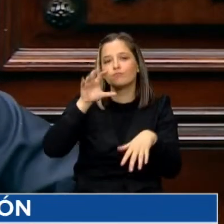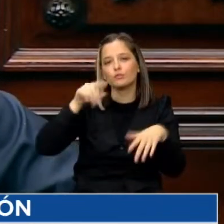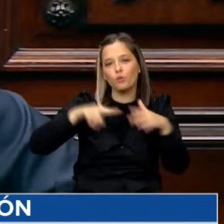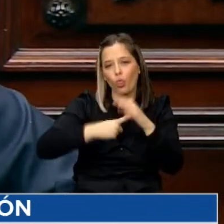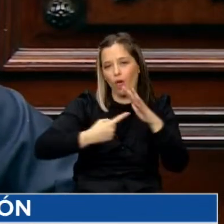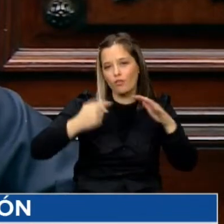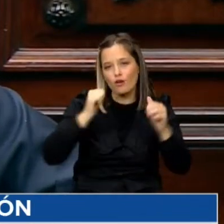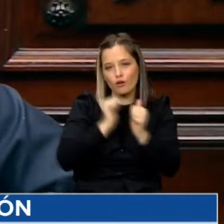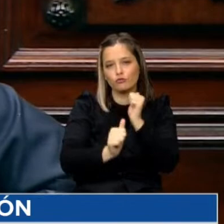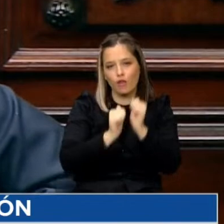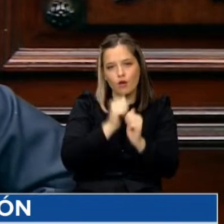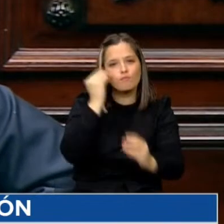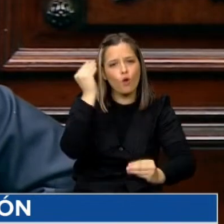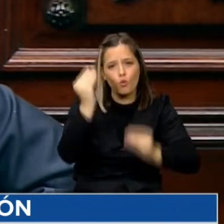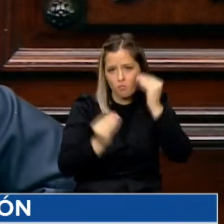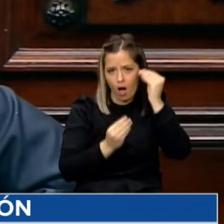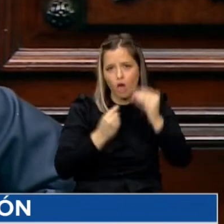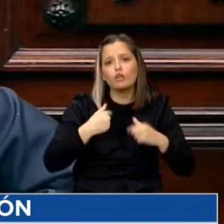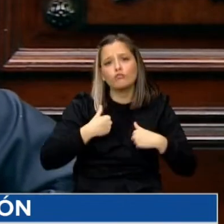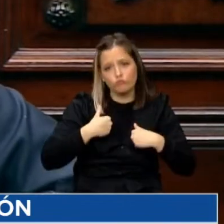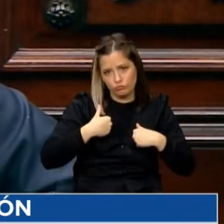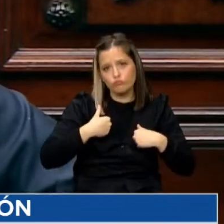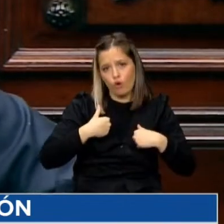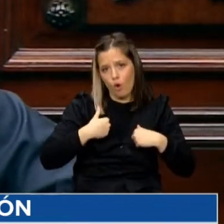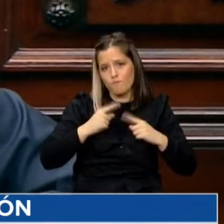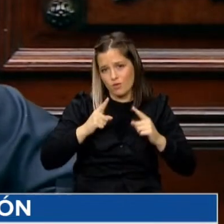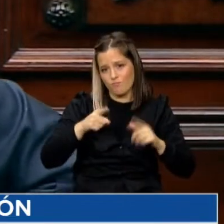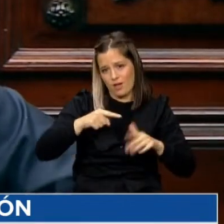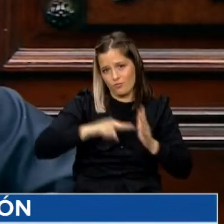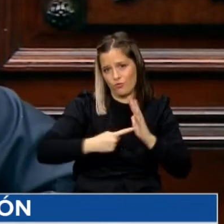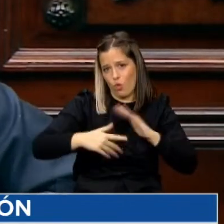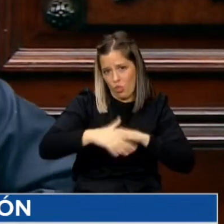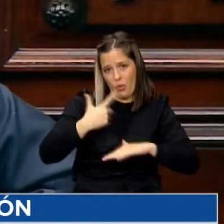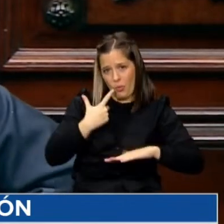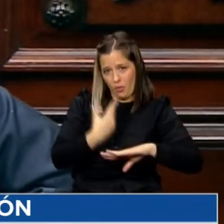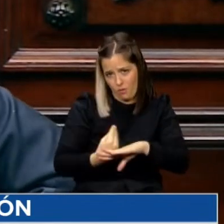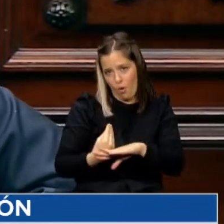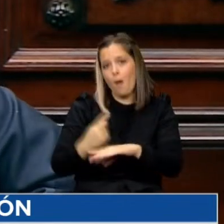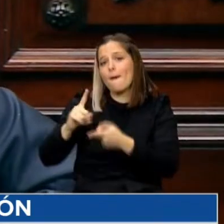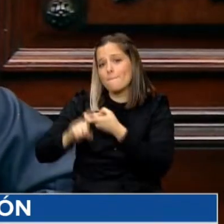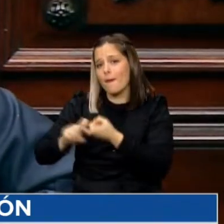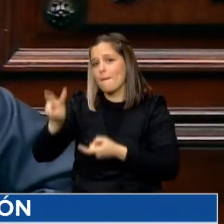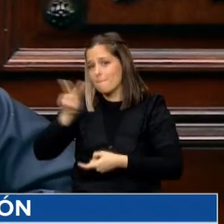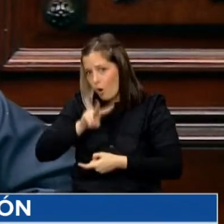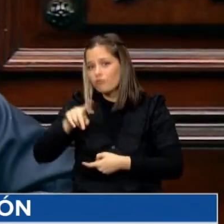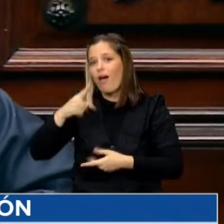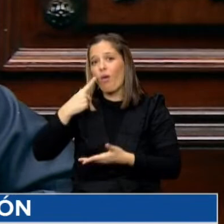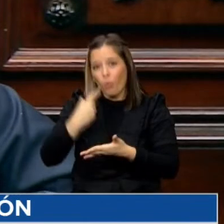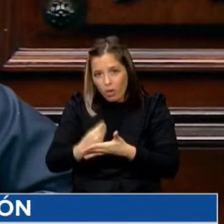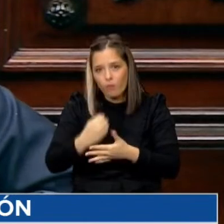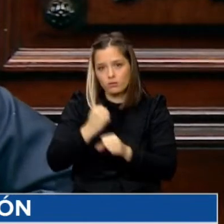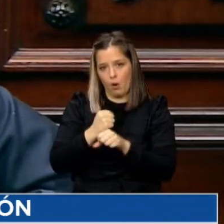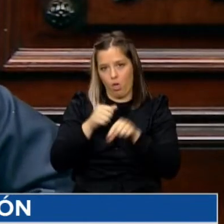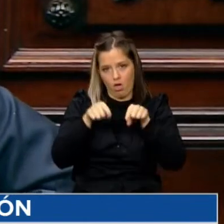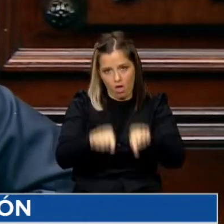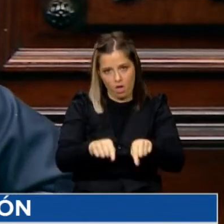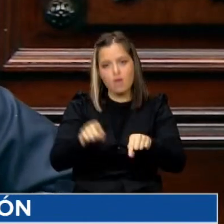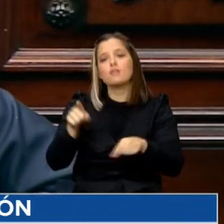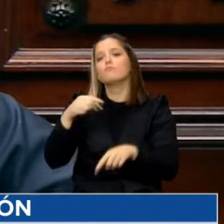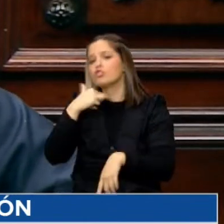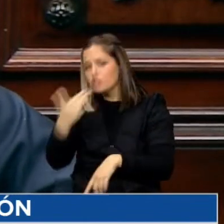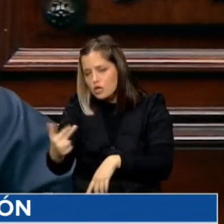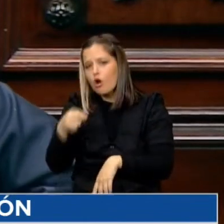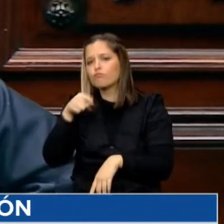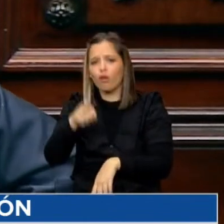ustedes, vivo en la ciudad de Rosario. Mi esposa trabaja y vive en la ciudad de Rosario. mis hijos viven en la ciudad de